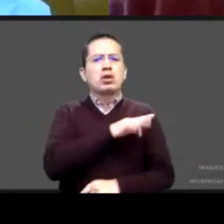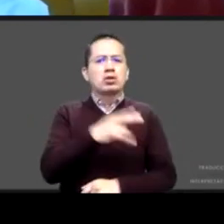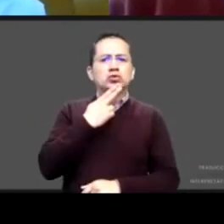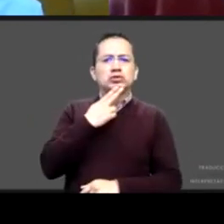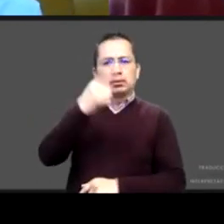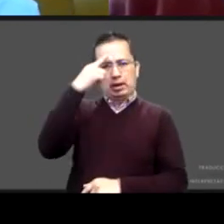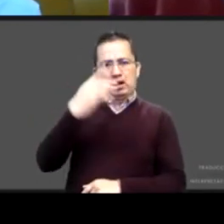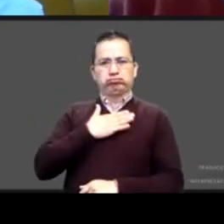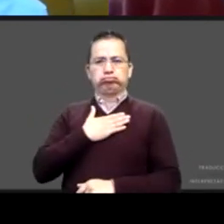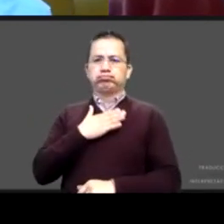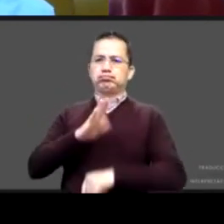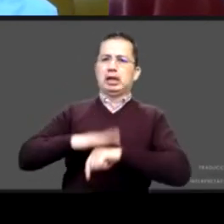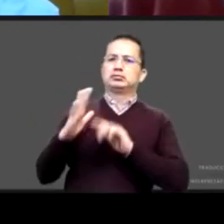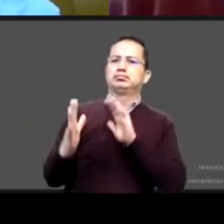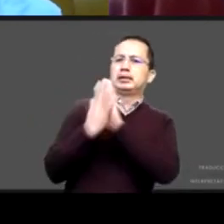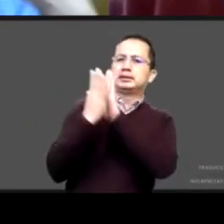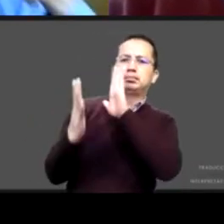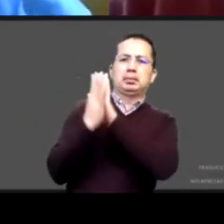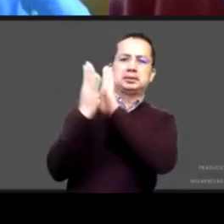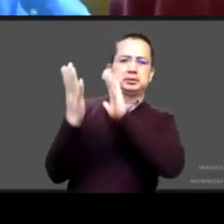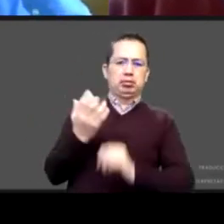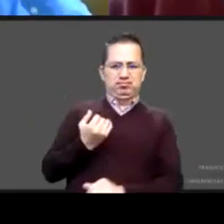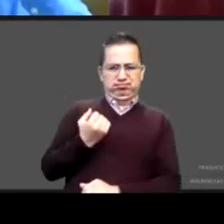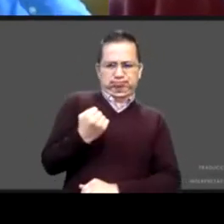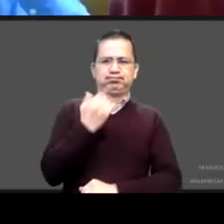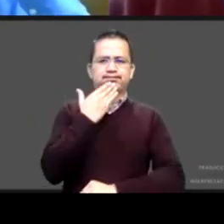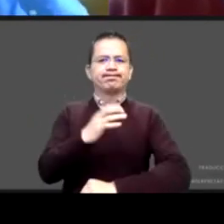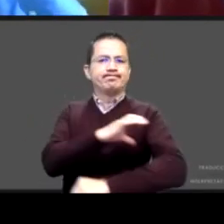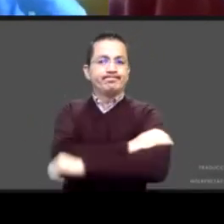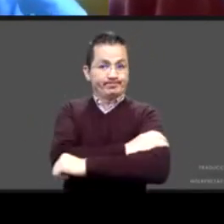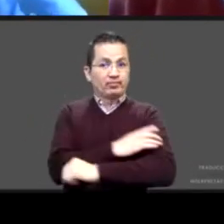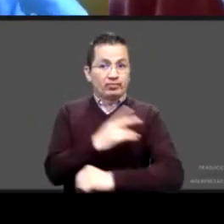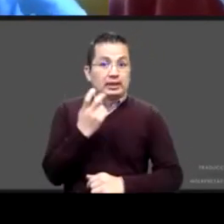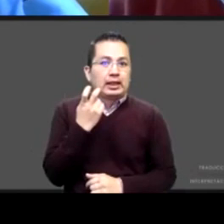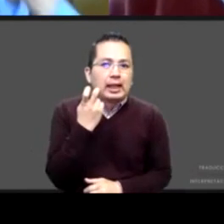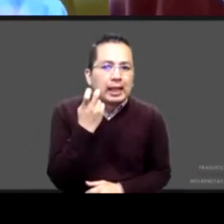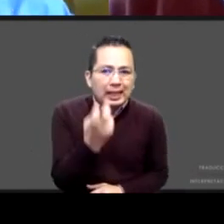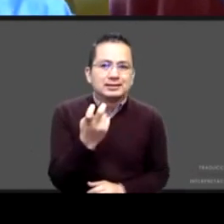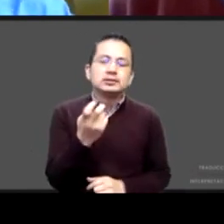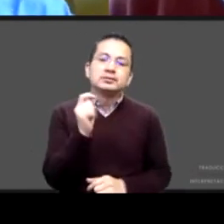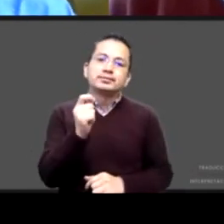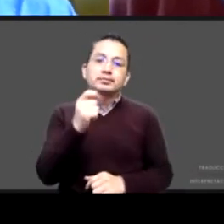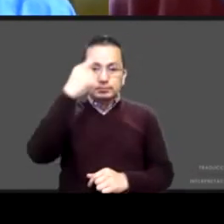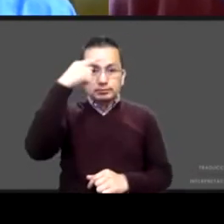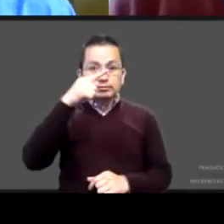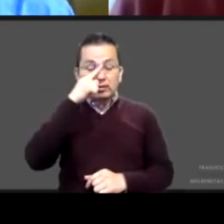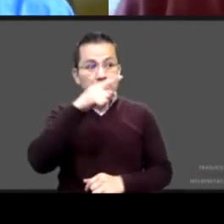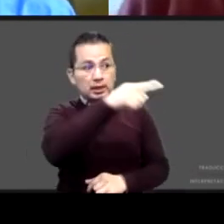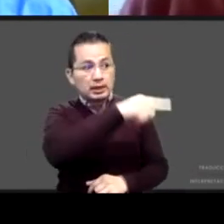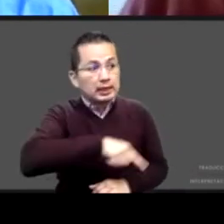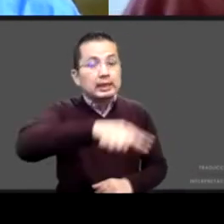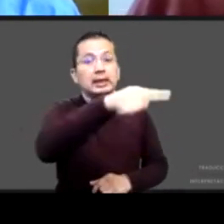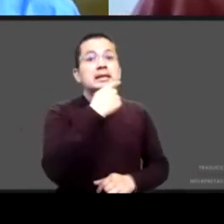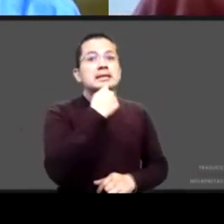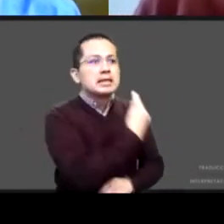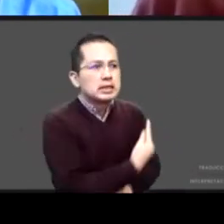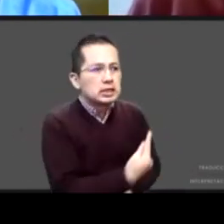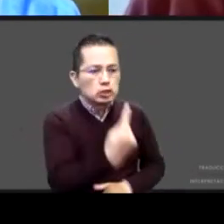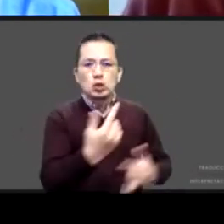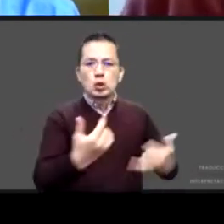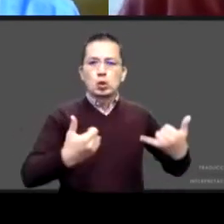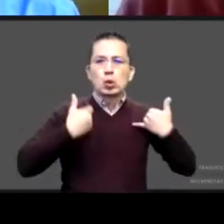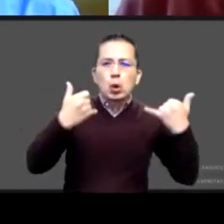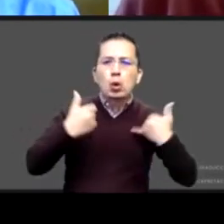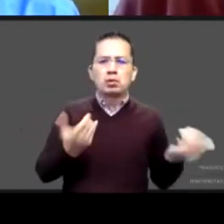y la participación sean una forma eficiente y eficaz de ejercer